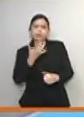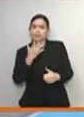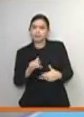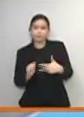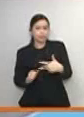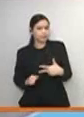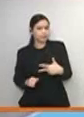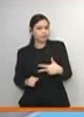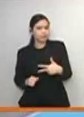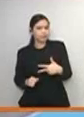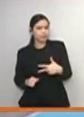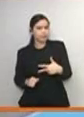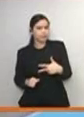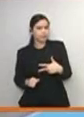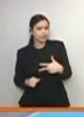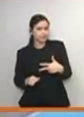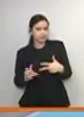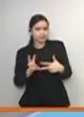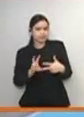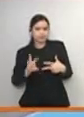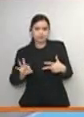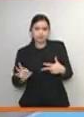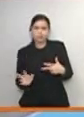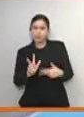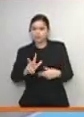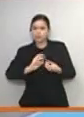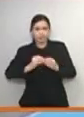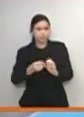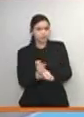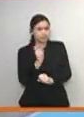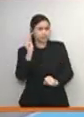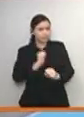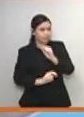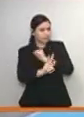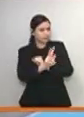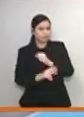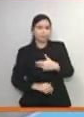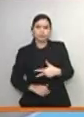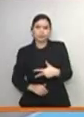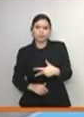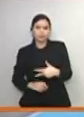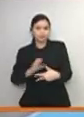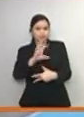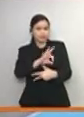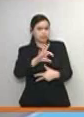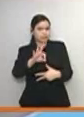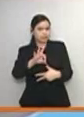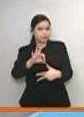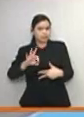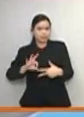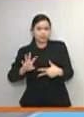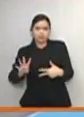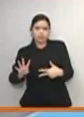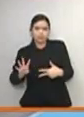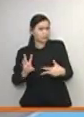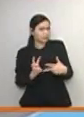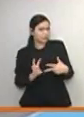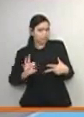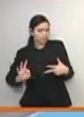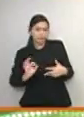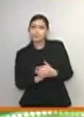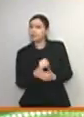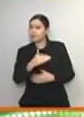suerte. Y este es el 69. Los tres números ganadores para Pega 3 son 99, 94 y